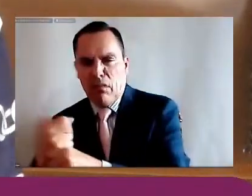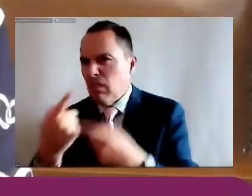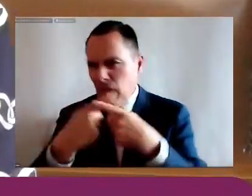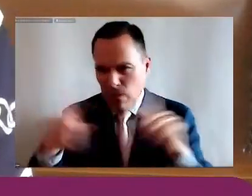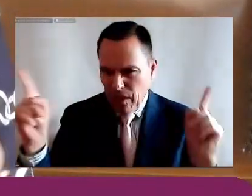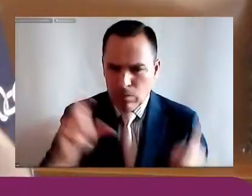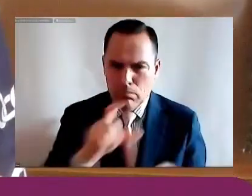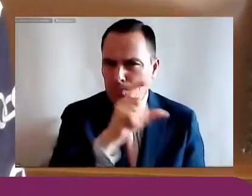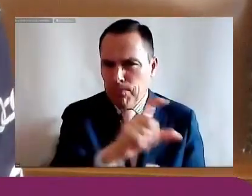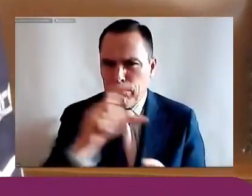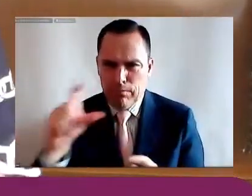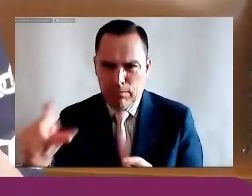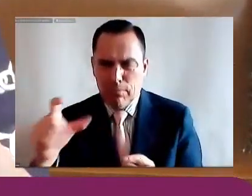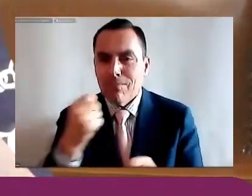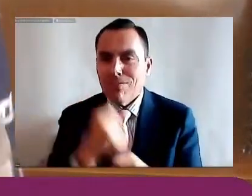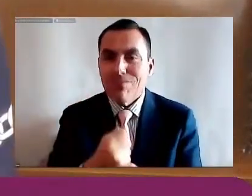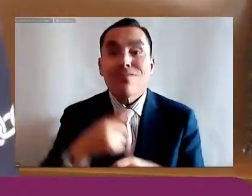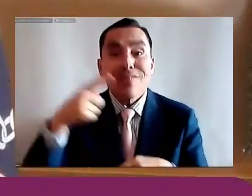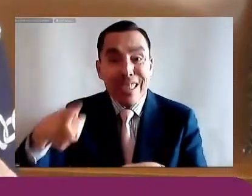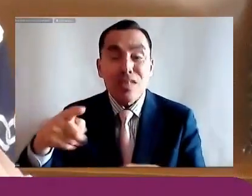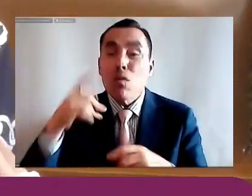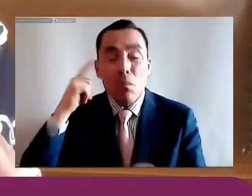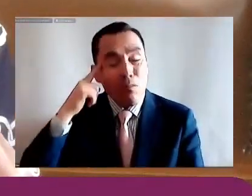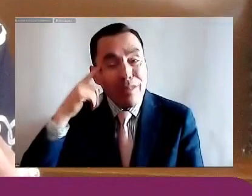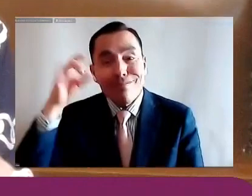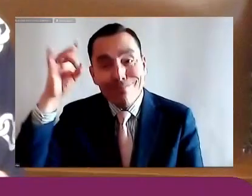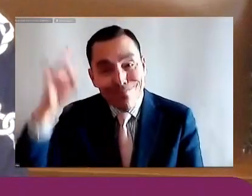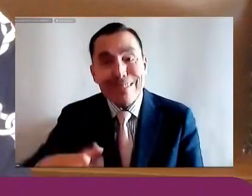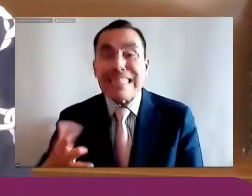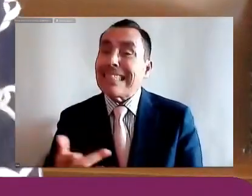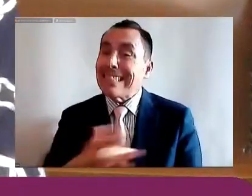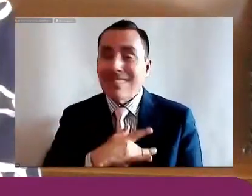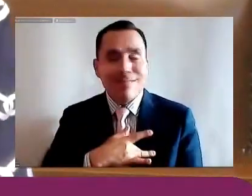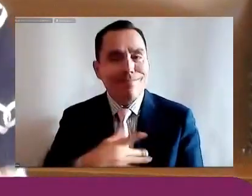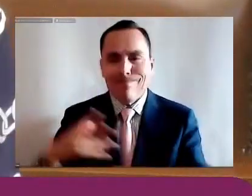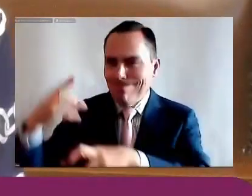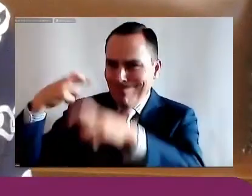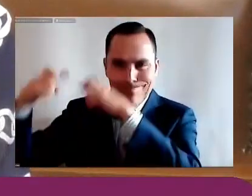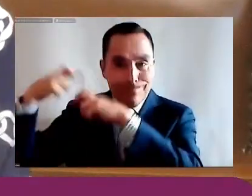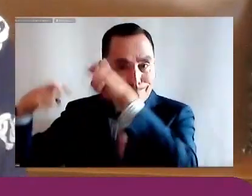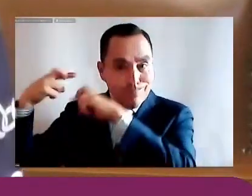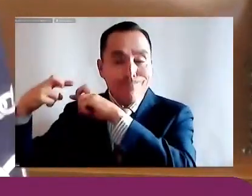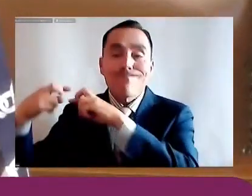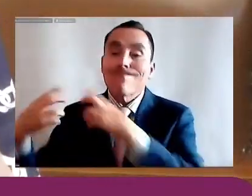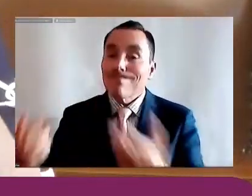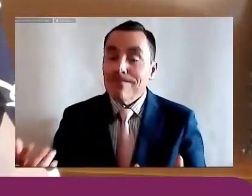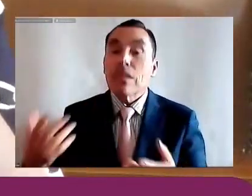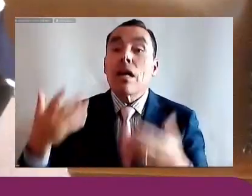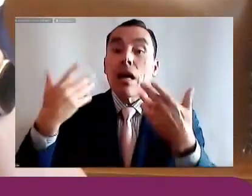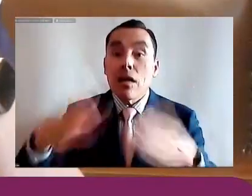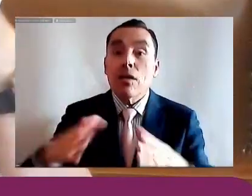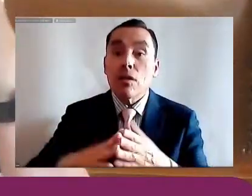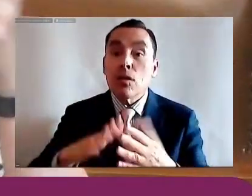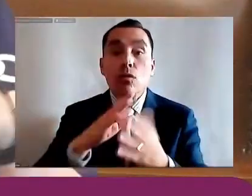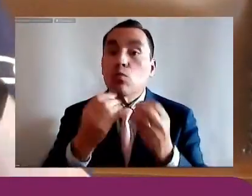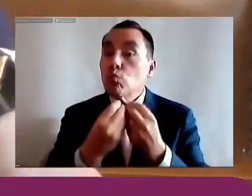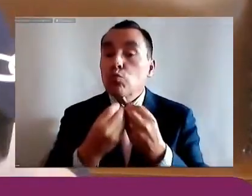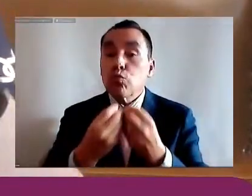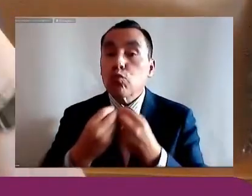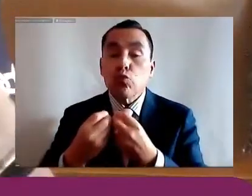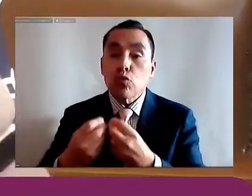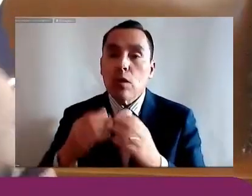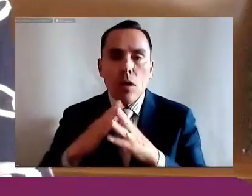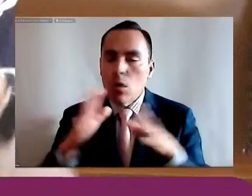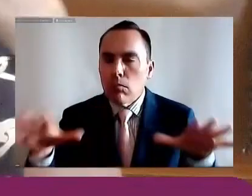Y esto ha sido entendido así en muchos ordenamientos jurídicos. Y hay muchas formas de abordarlo y podemos entender